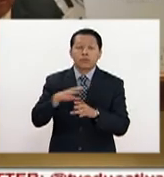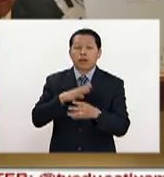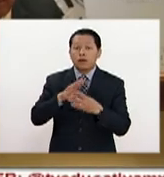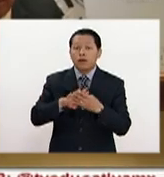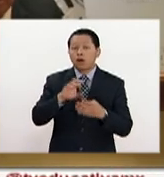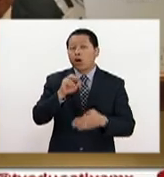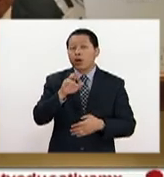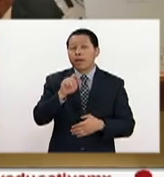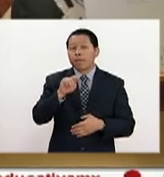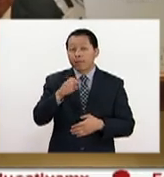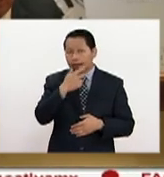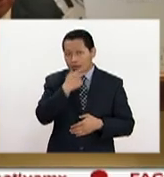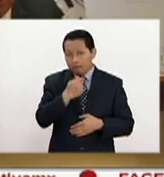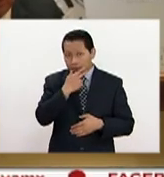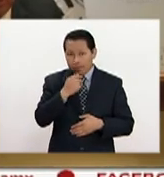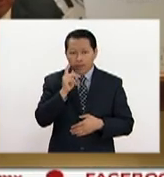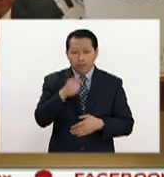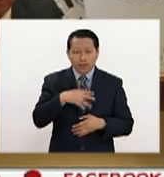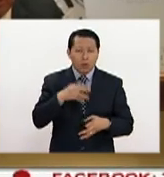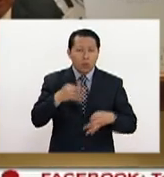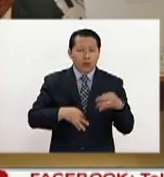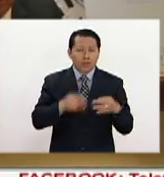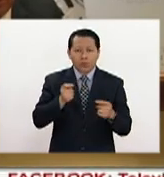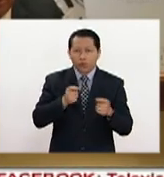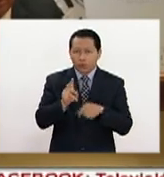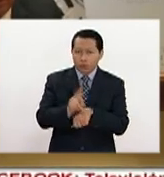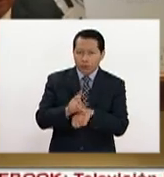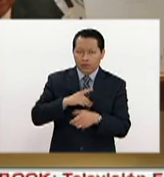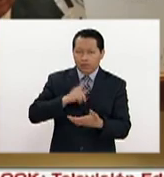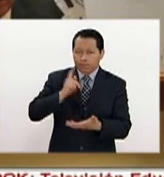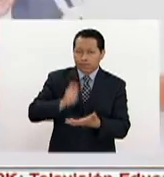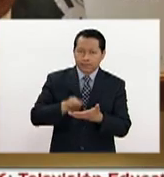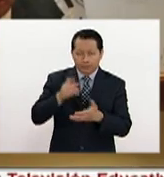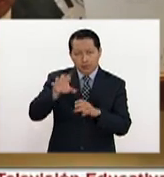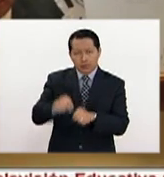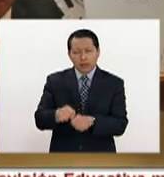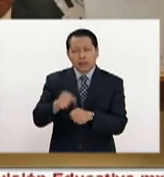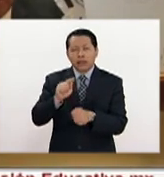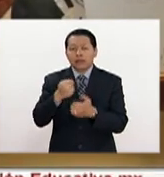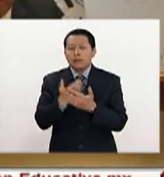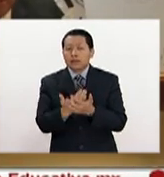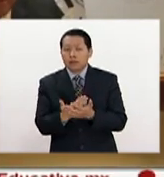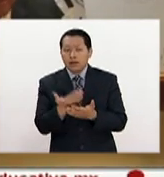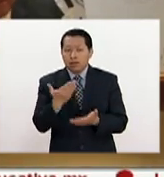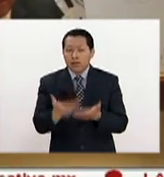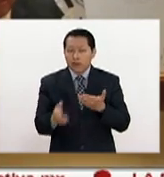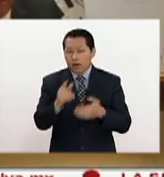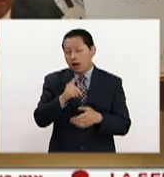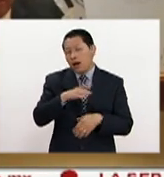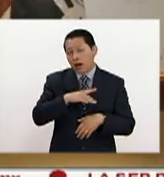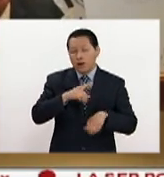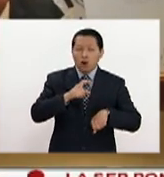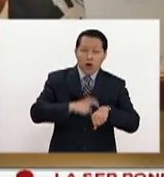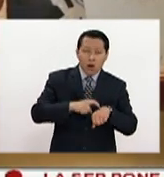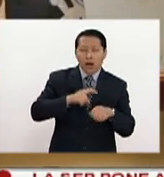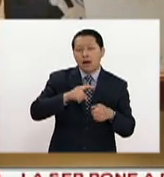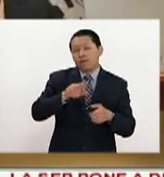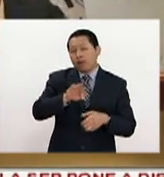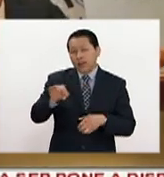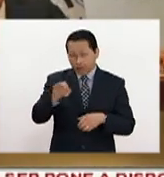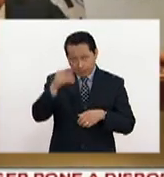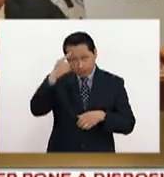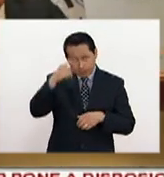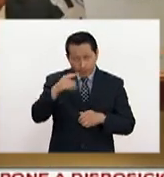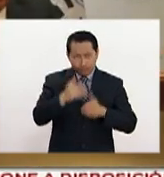Oriente, donde quedará a disposición del juez de control que otorgó la orden de aprehensión en espera de la hora y fecha para la audiencia de vinculación al